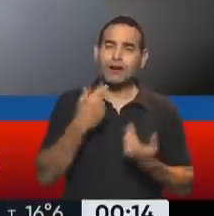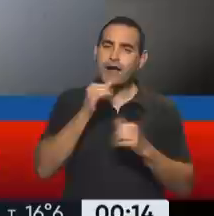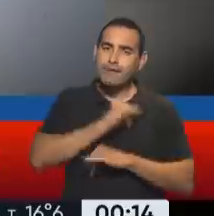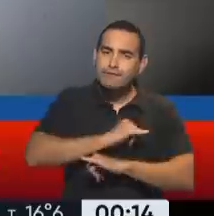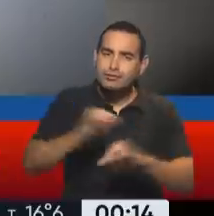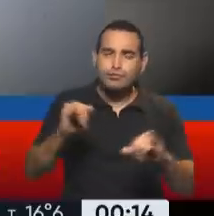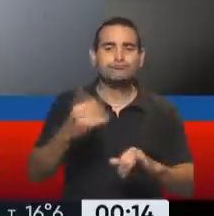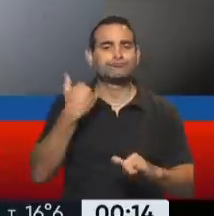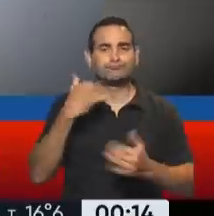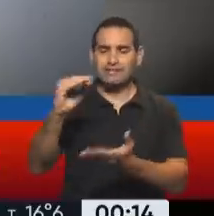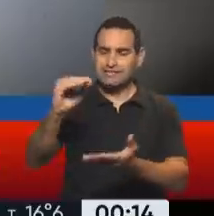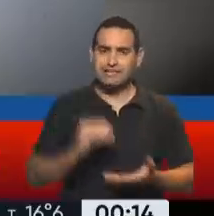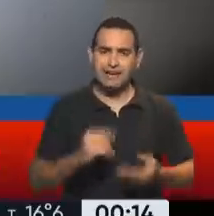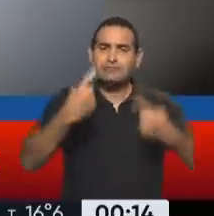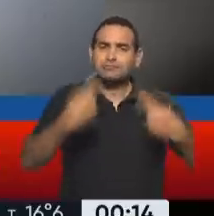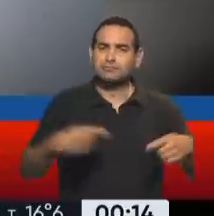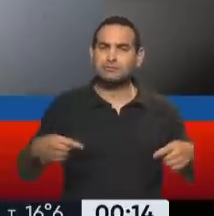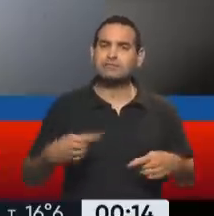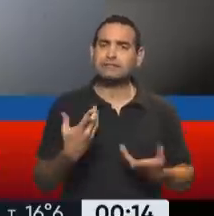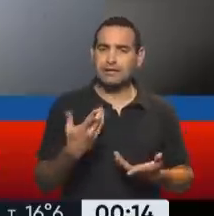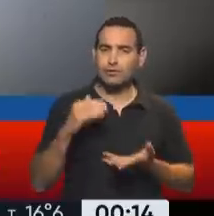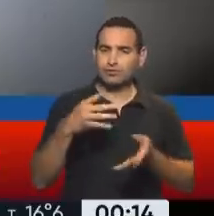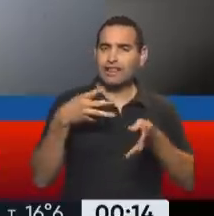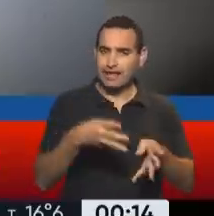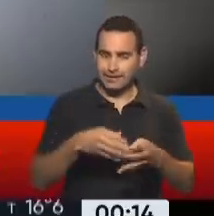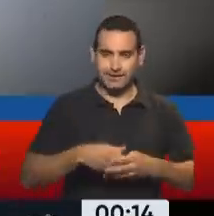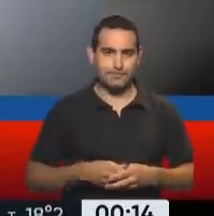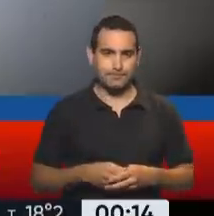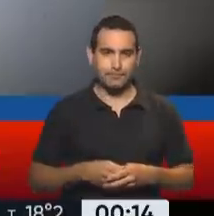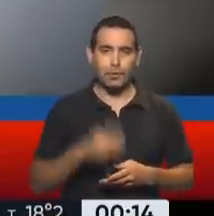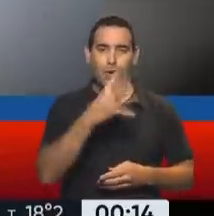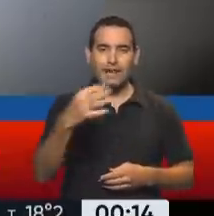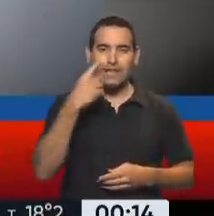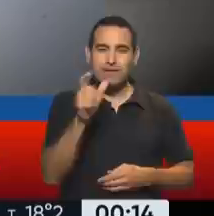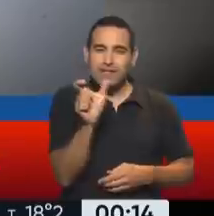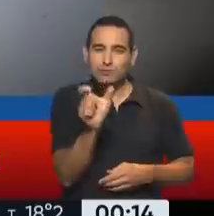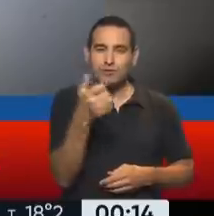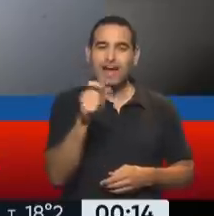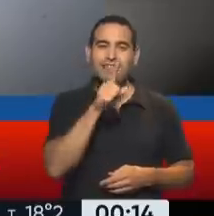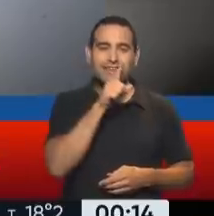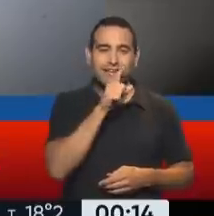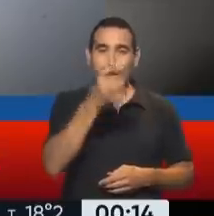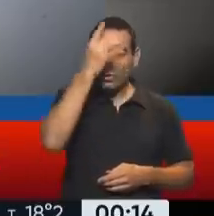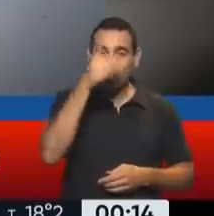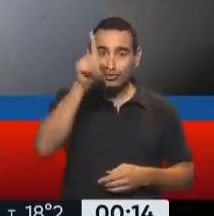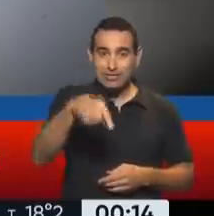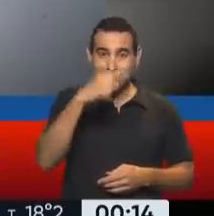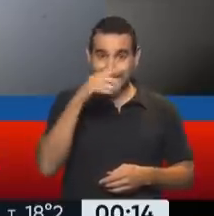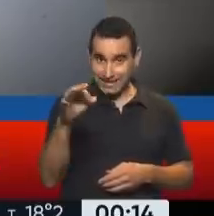que se recibió el siguiente material bélico de agentes químicos: 40.000 cartuchos